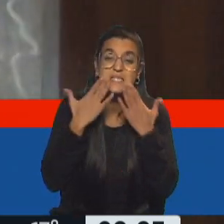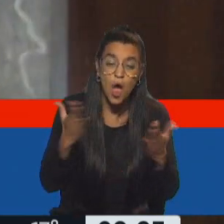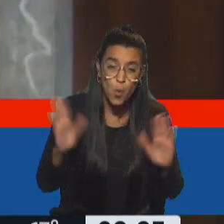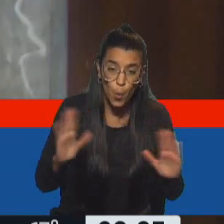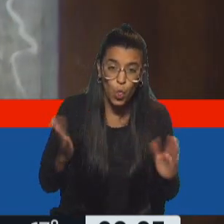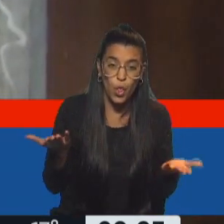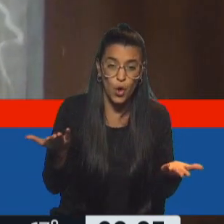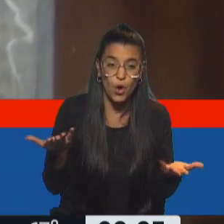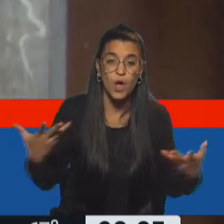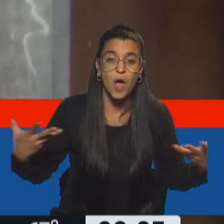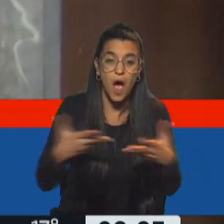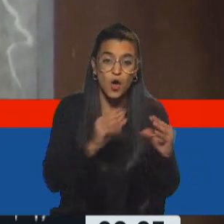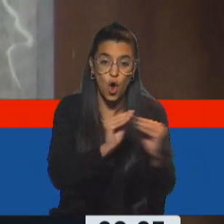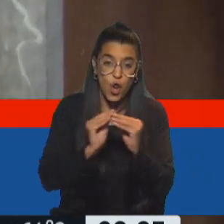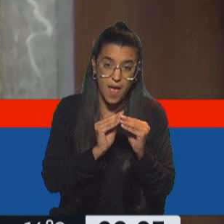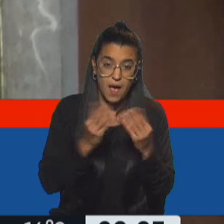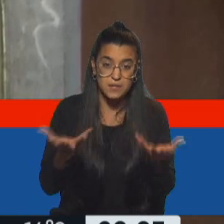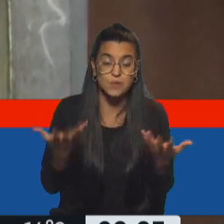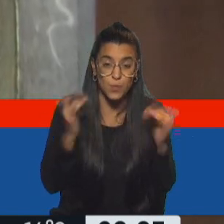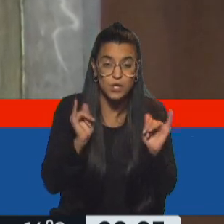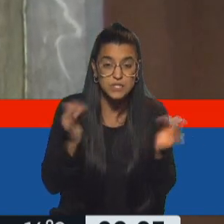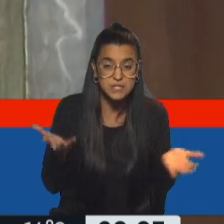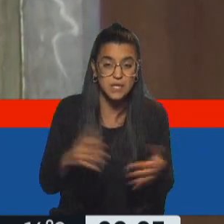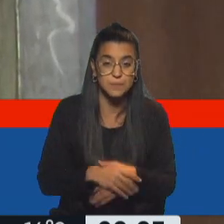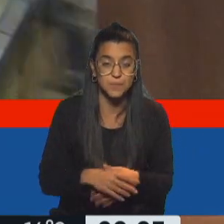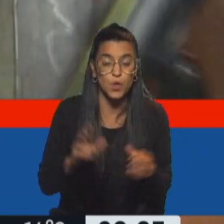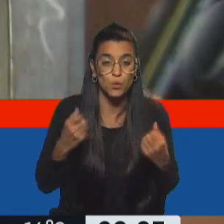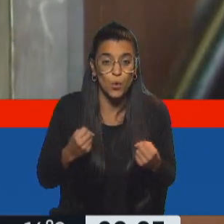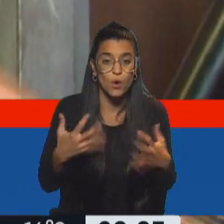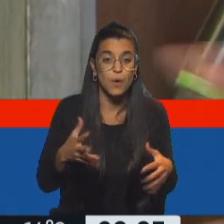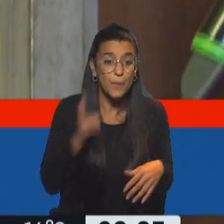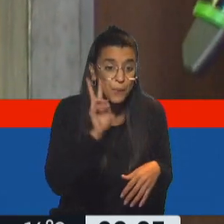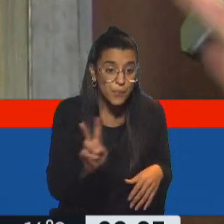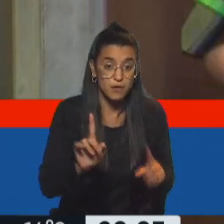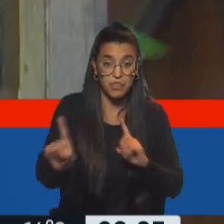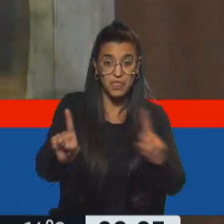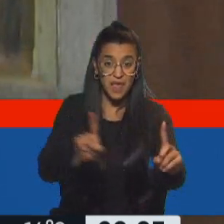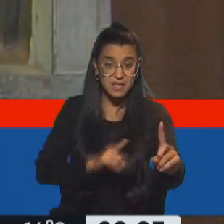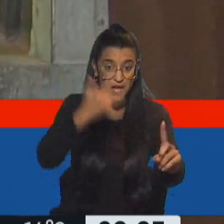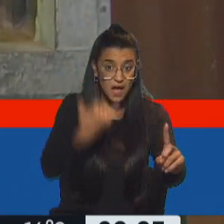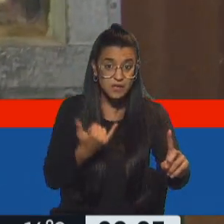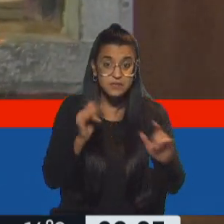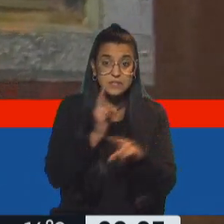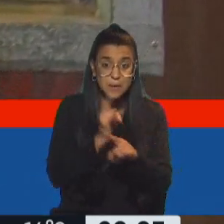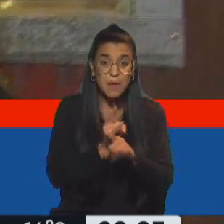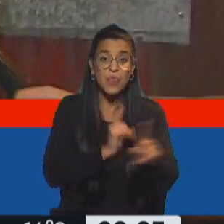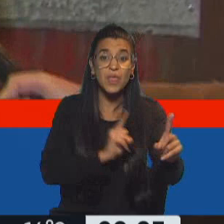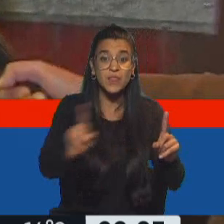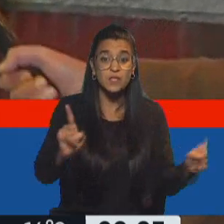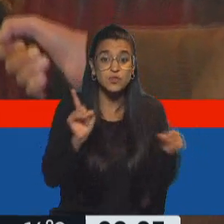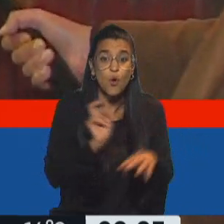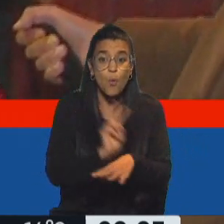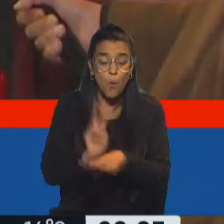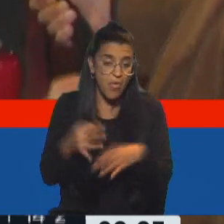grande ahí a todos los colegas. Y bueno, sí, es muy duro. Chicos, lo que veo es que ustedes mantienen la distancia también. Claro, siempre la distancia y los